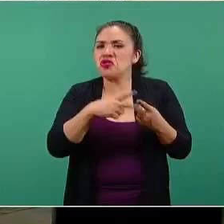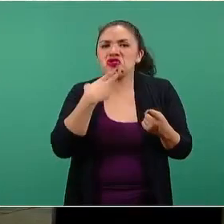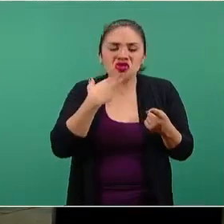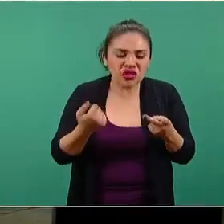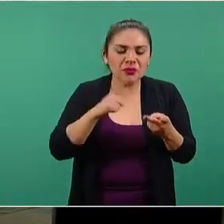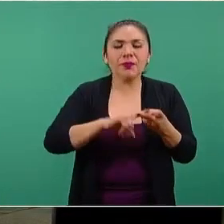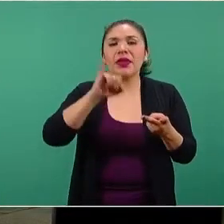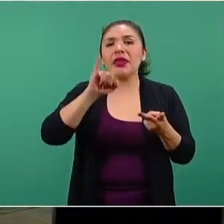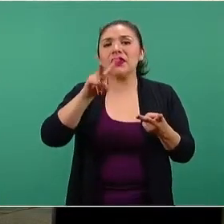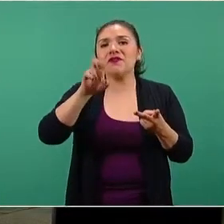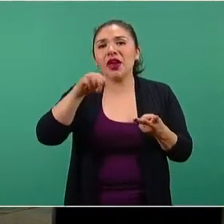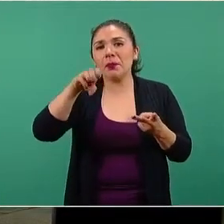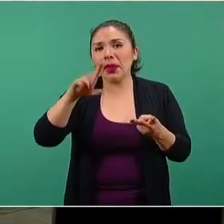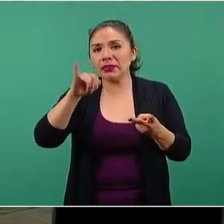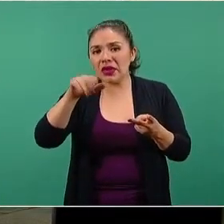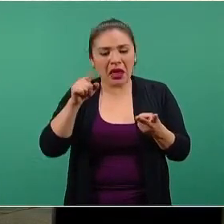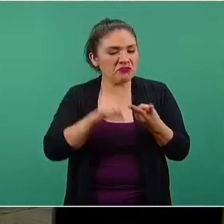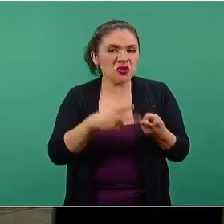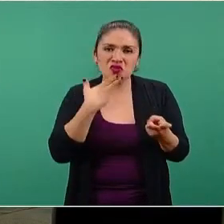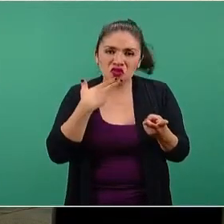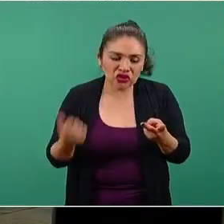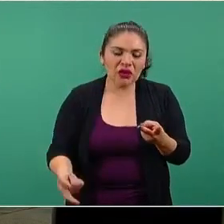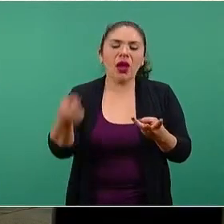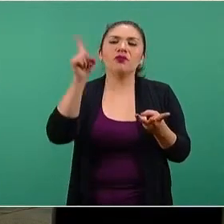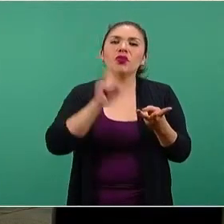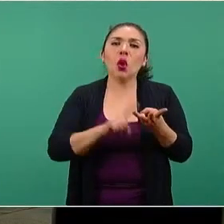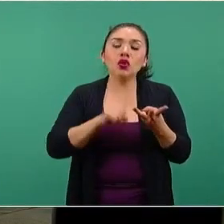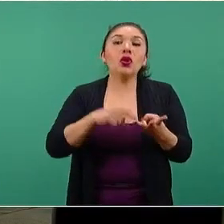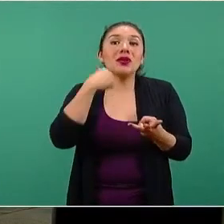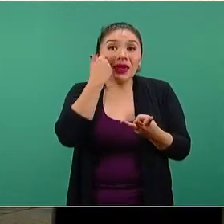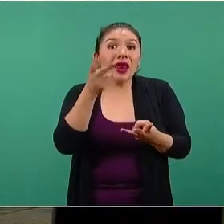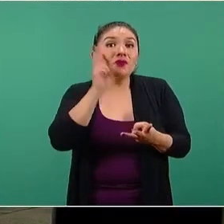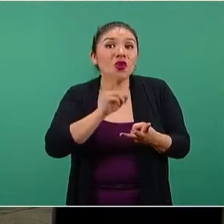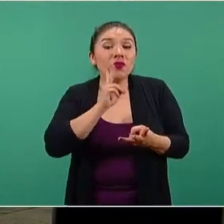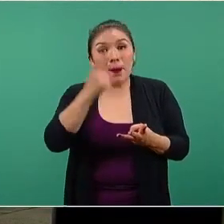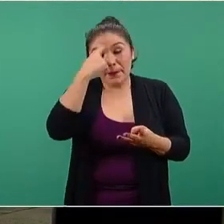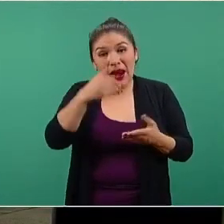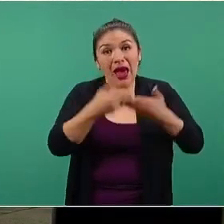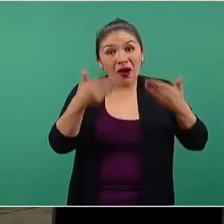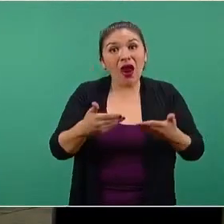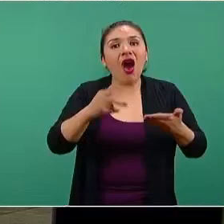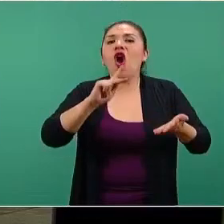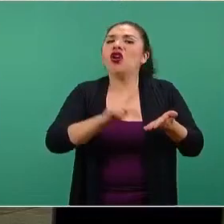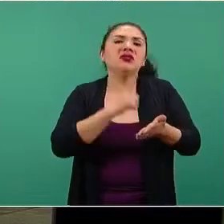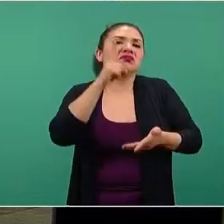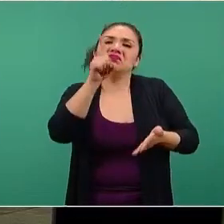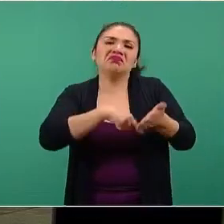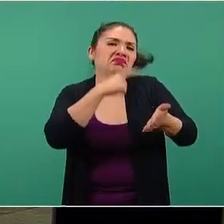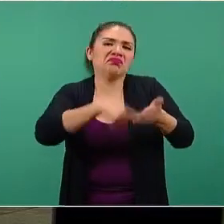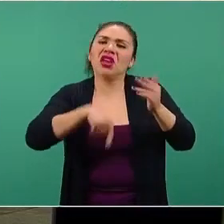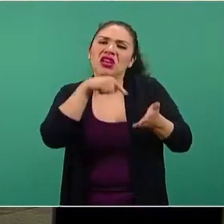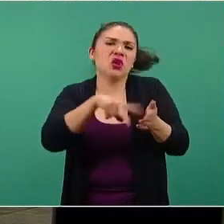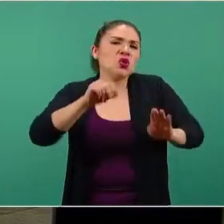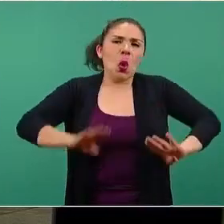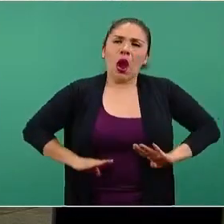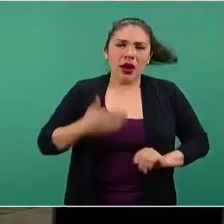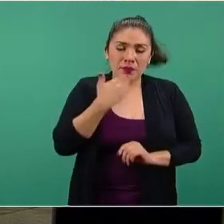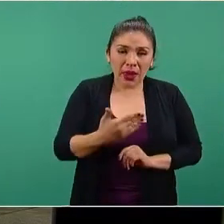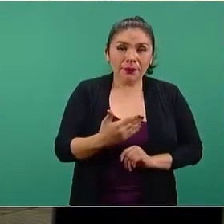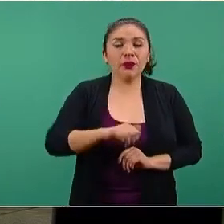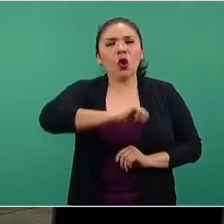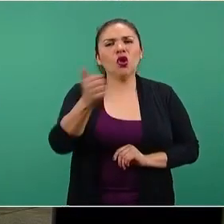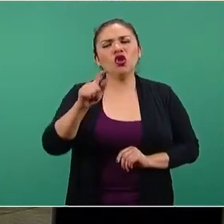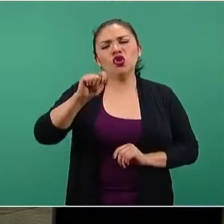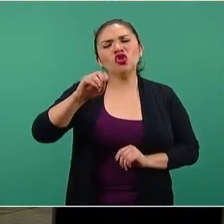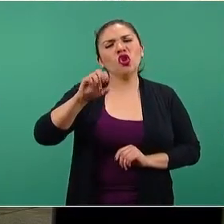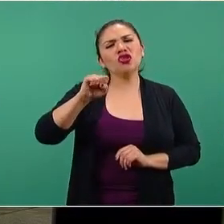ivermectina, que también ya se demostró que no sirve, y después hubo un intento de demostrar que sí sirve, y ya se volvió a descartar ivermectina. Tocilizumab, que en